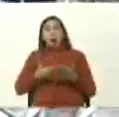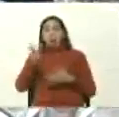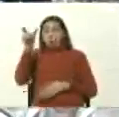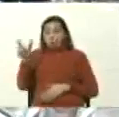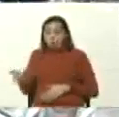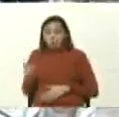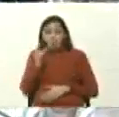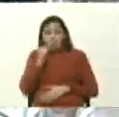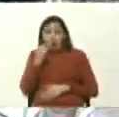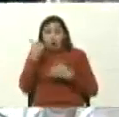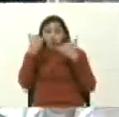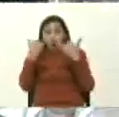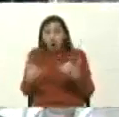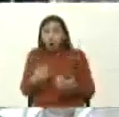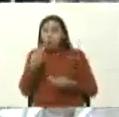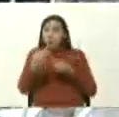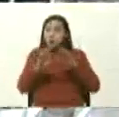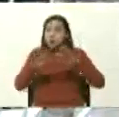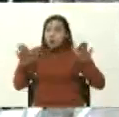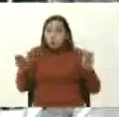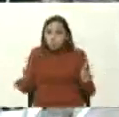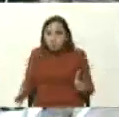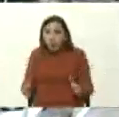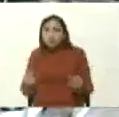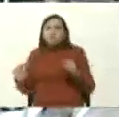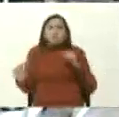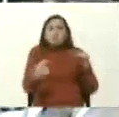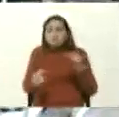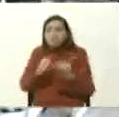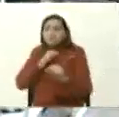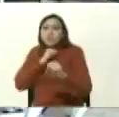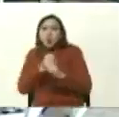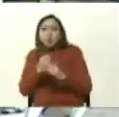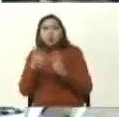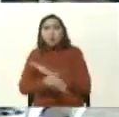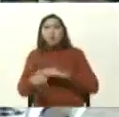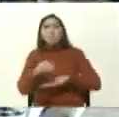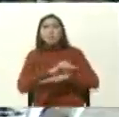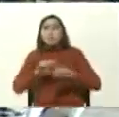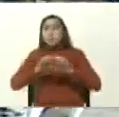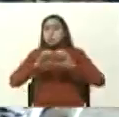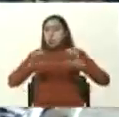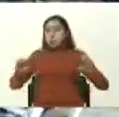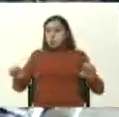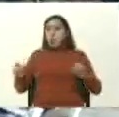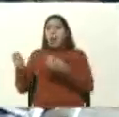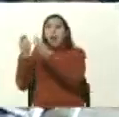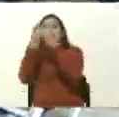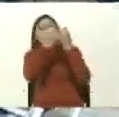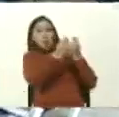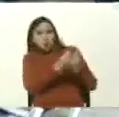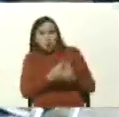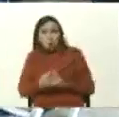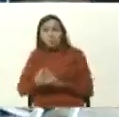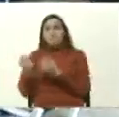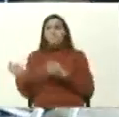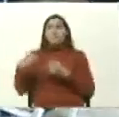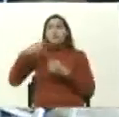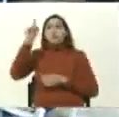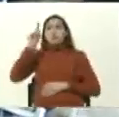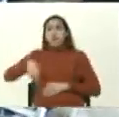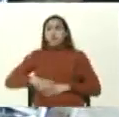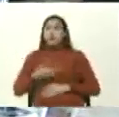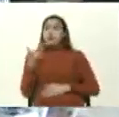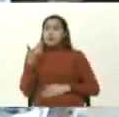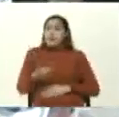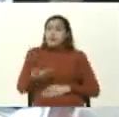Vamos a establecer una mesa de trabajo entre el Ministerio de Educación, Finanzas, Comercio, porque es importante también